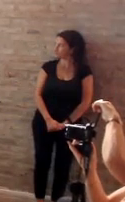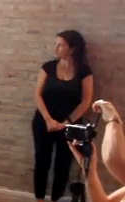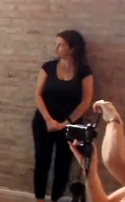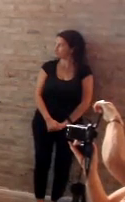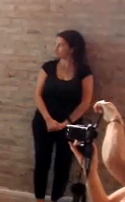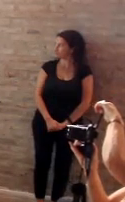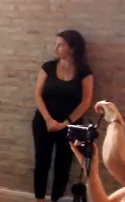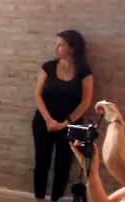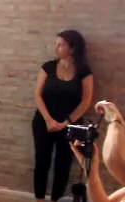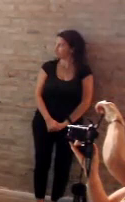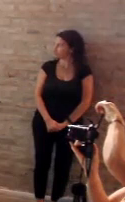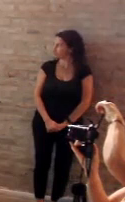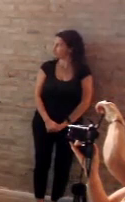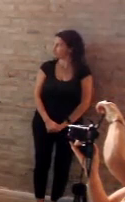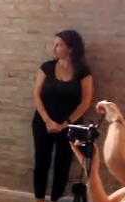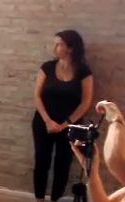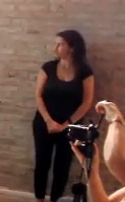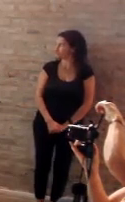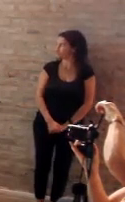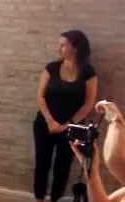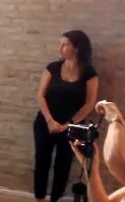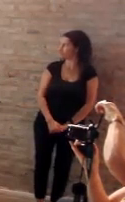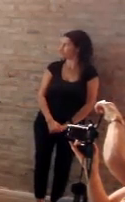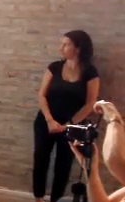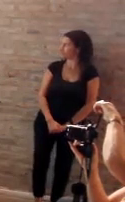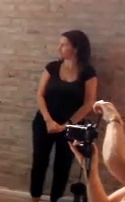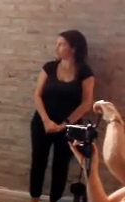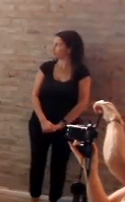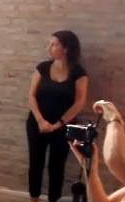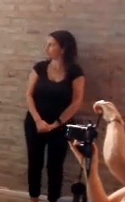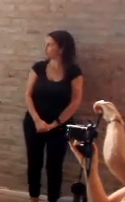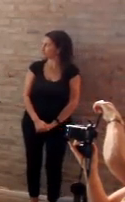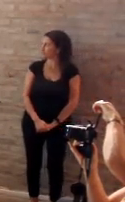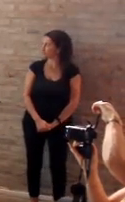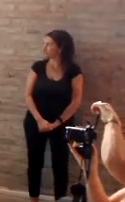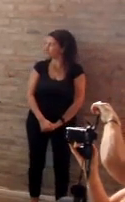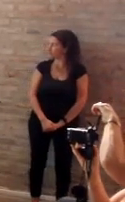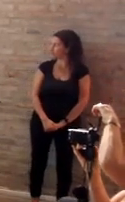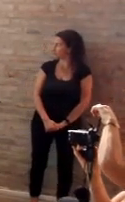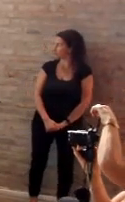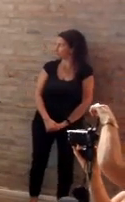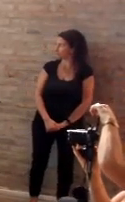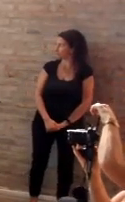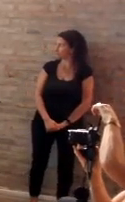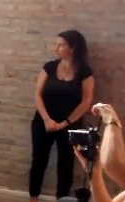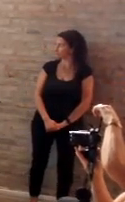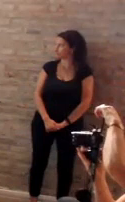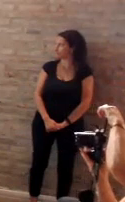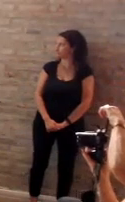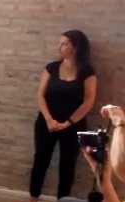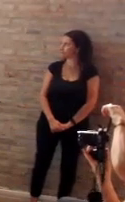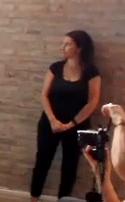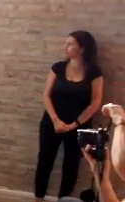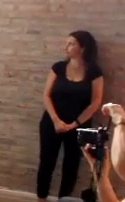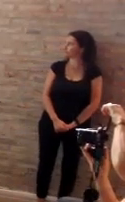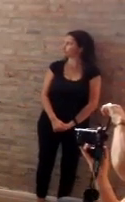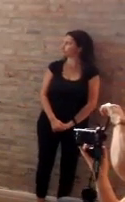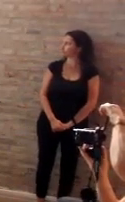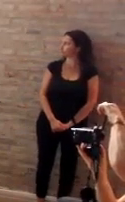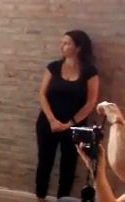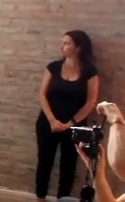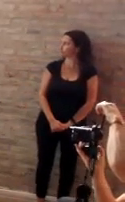adultas elegir nosotras con quién salimos con relacionamos todas estas